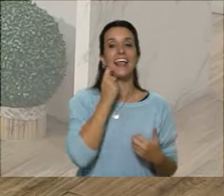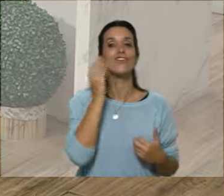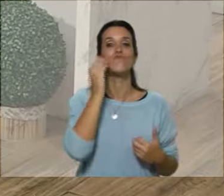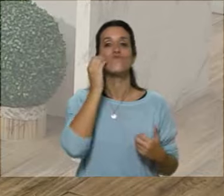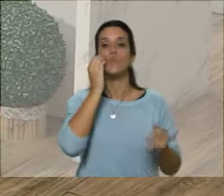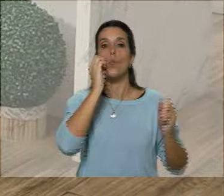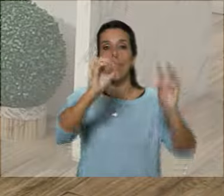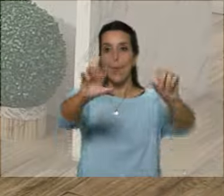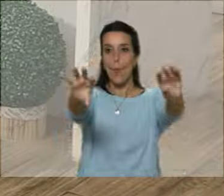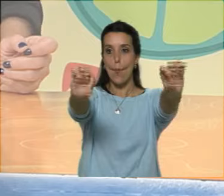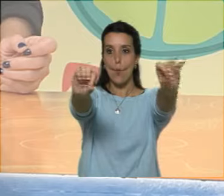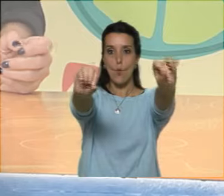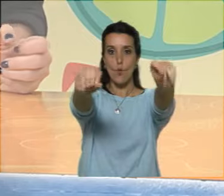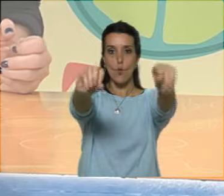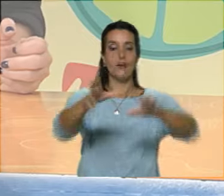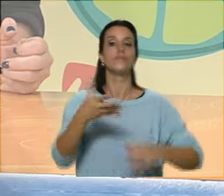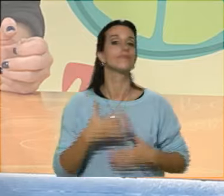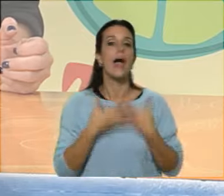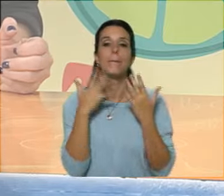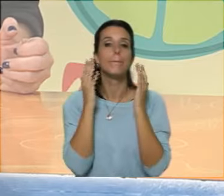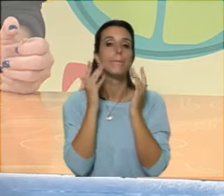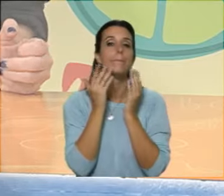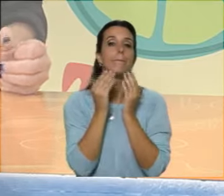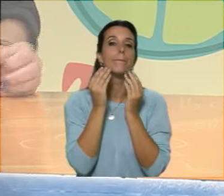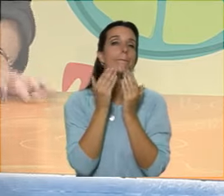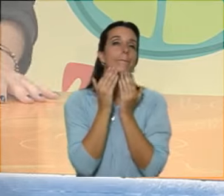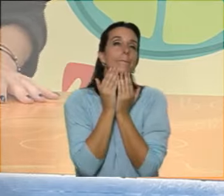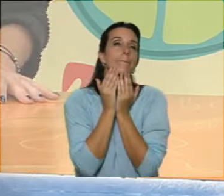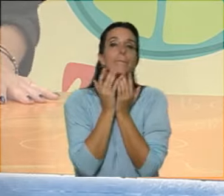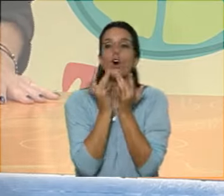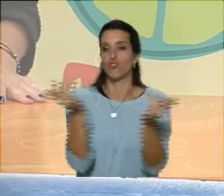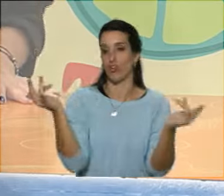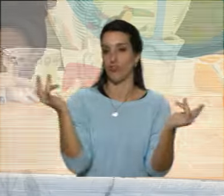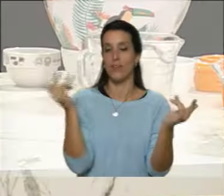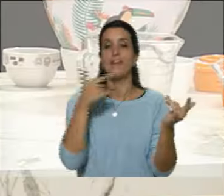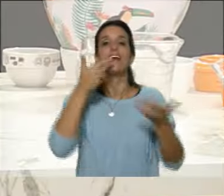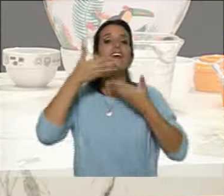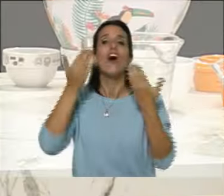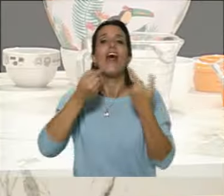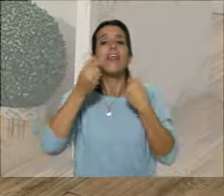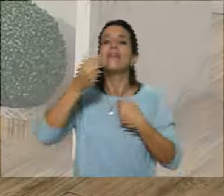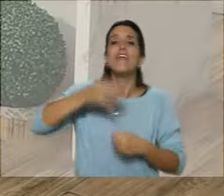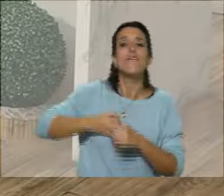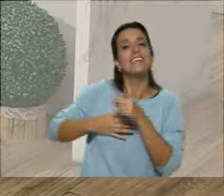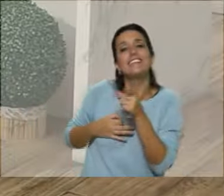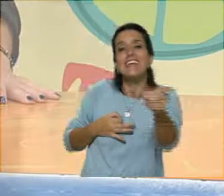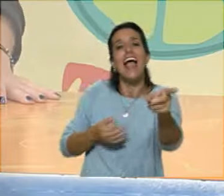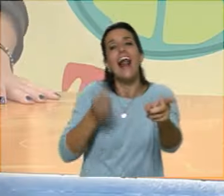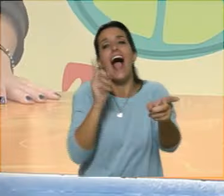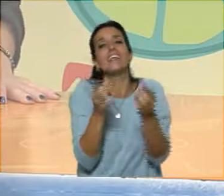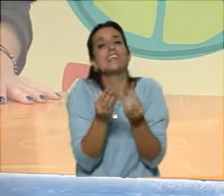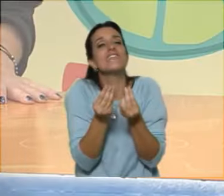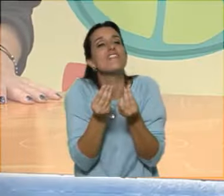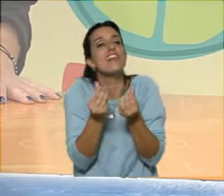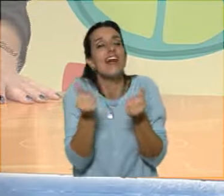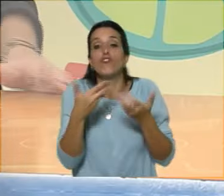la Obu Nancy. Que qué amores hermosos, ¿eh? Esos nietos. Dime si él tiene la